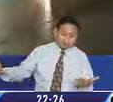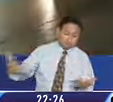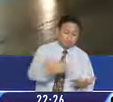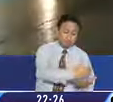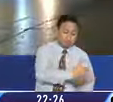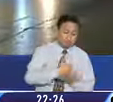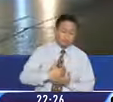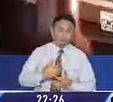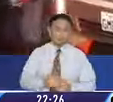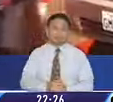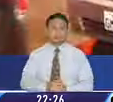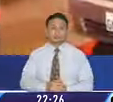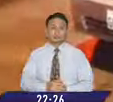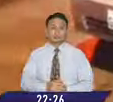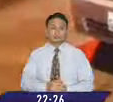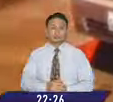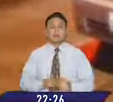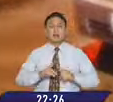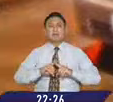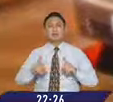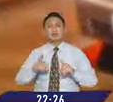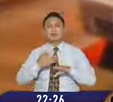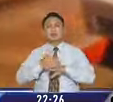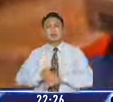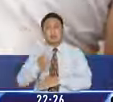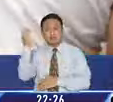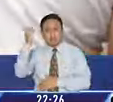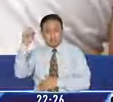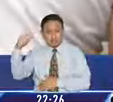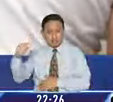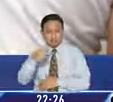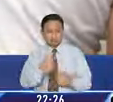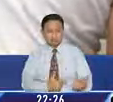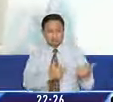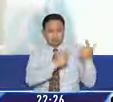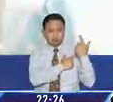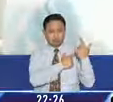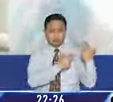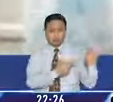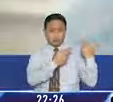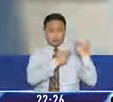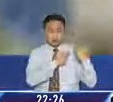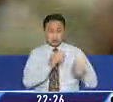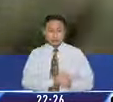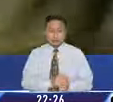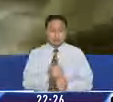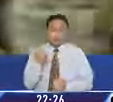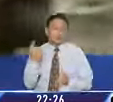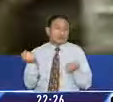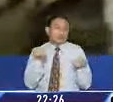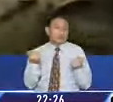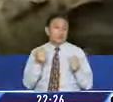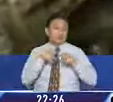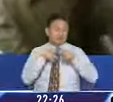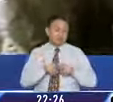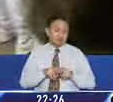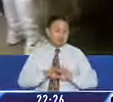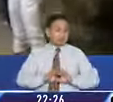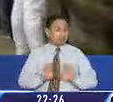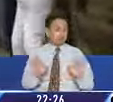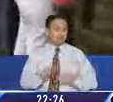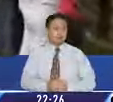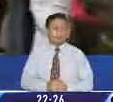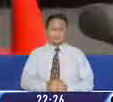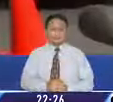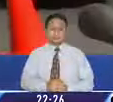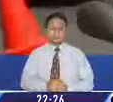municiones. Pero fuera del estado de excepción, las facultades de las Fuerzas Armadas se reducen a controles y requisas, algo que limita